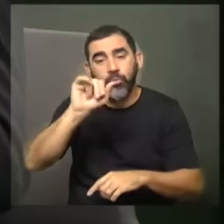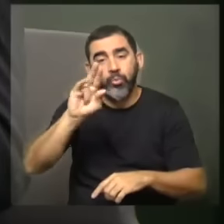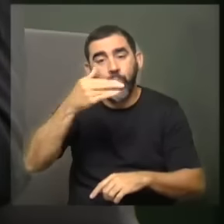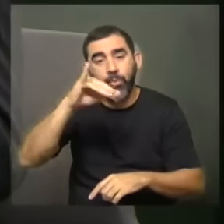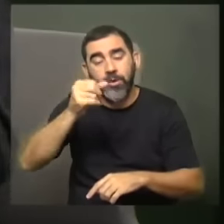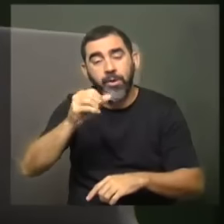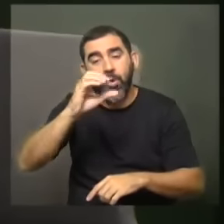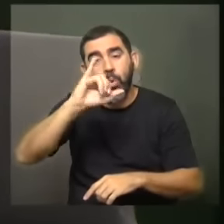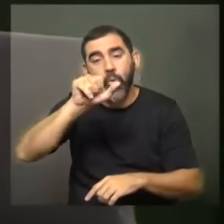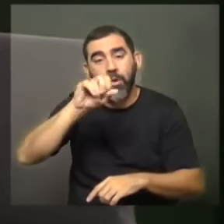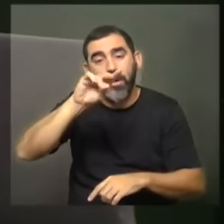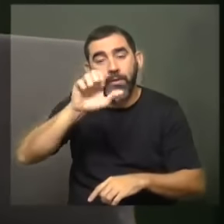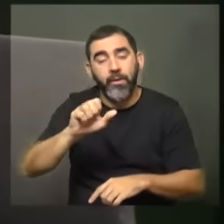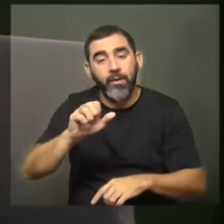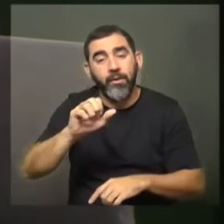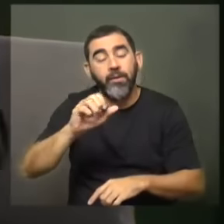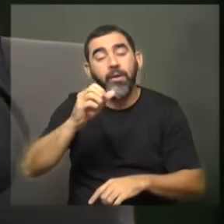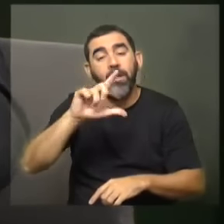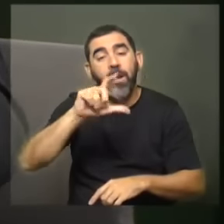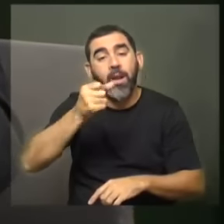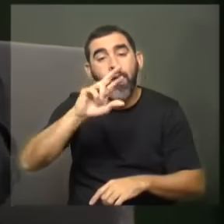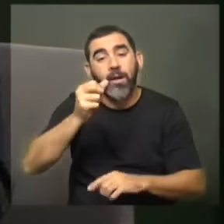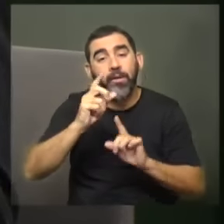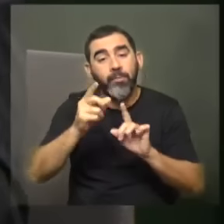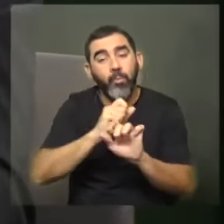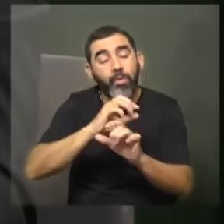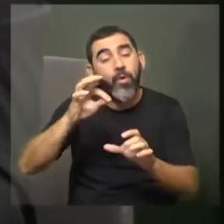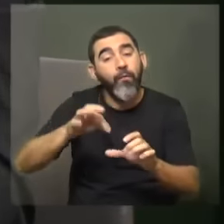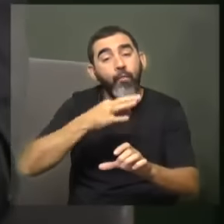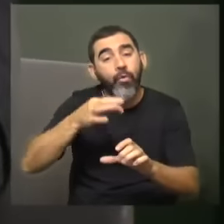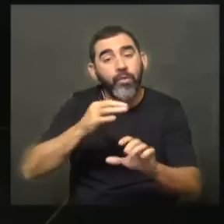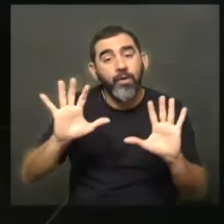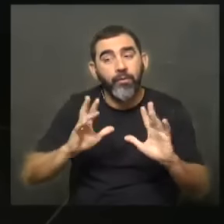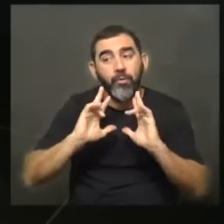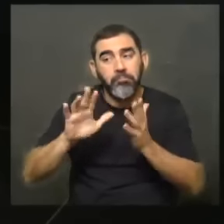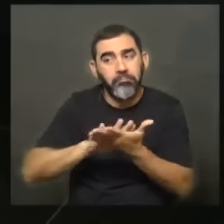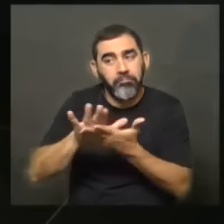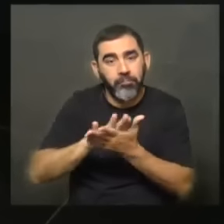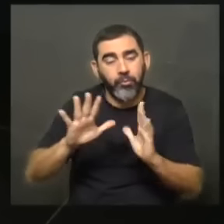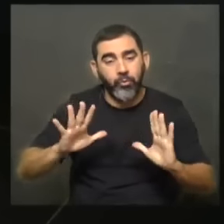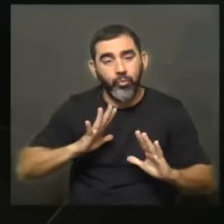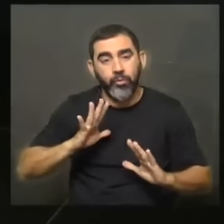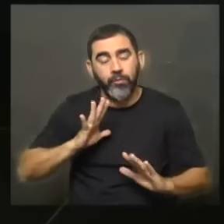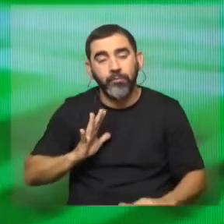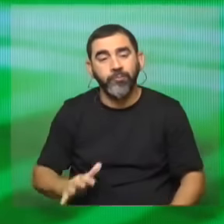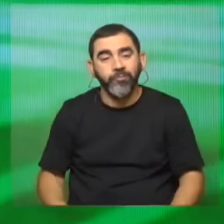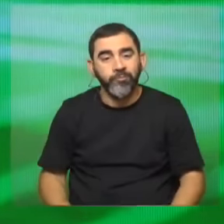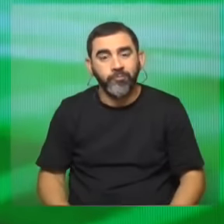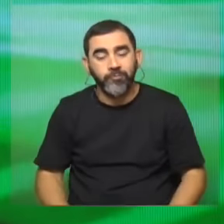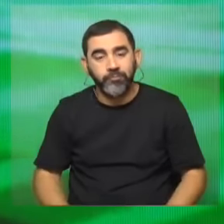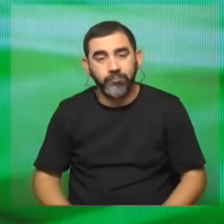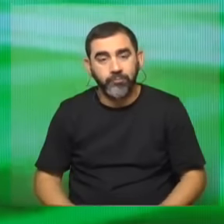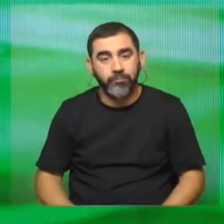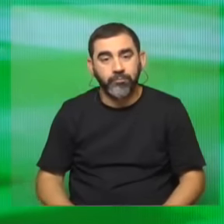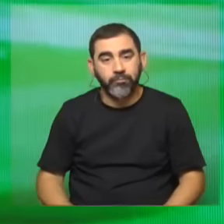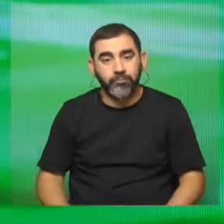and bueno y hasta men se menciona por allí a un viejo conocido suyo como Pedro bordaberri que no ha dado señales de quer Volver al hasta ahora no no